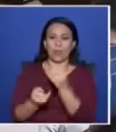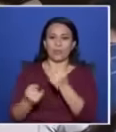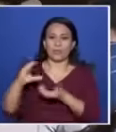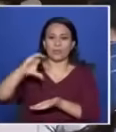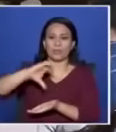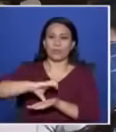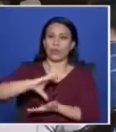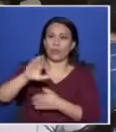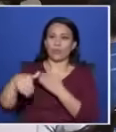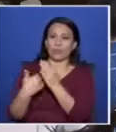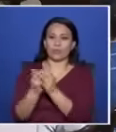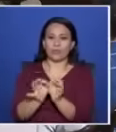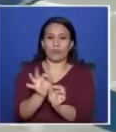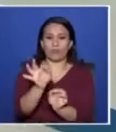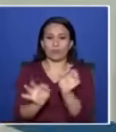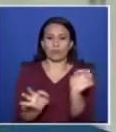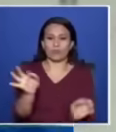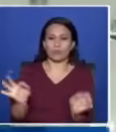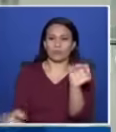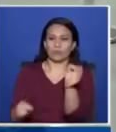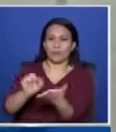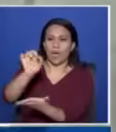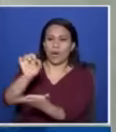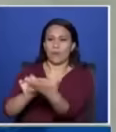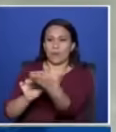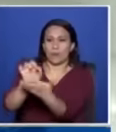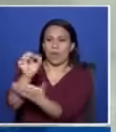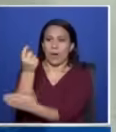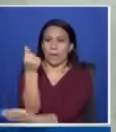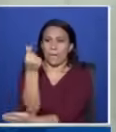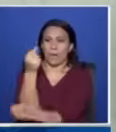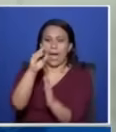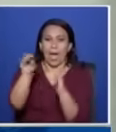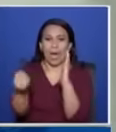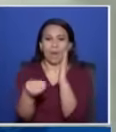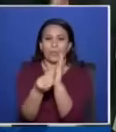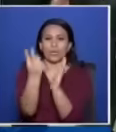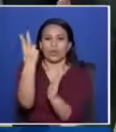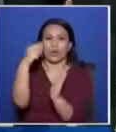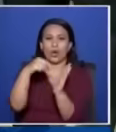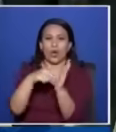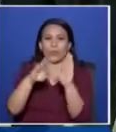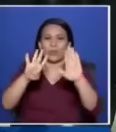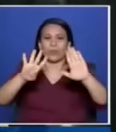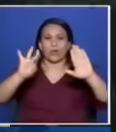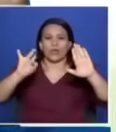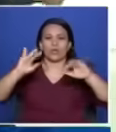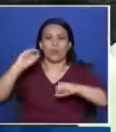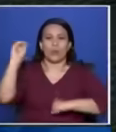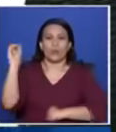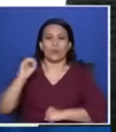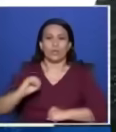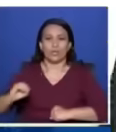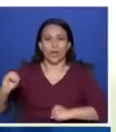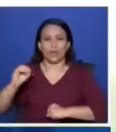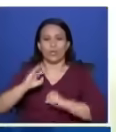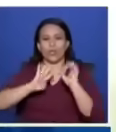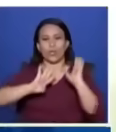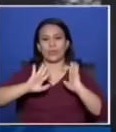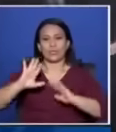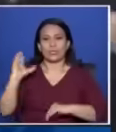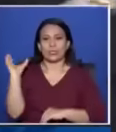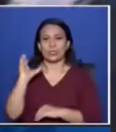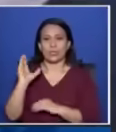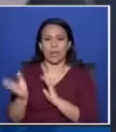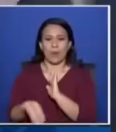Consejo Cantonal aprobó que la nueva tarifa tendrá un aumento del 2,98%, que equivale hasta 95